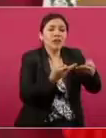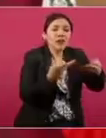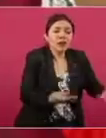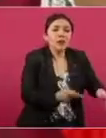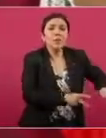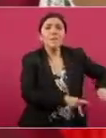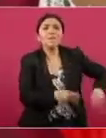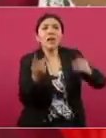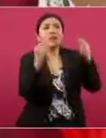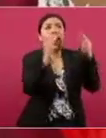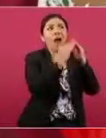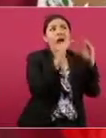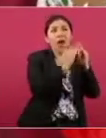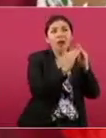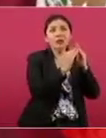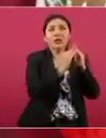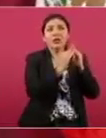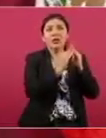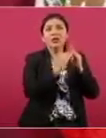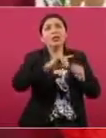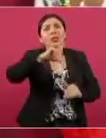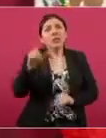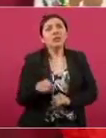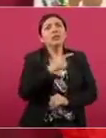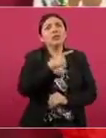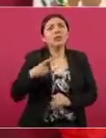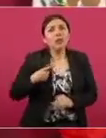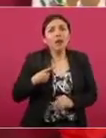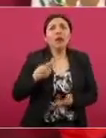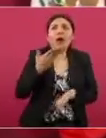casas, quedan endeudados.